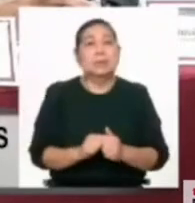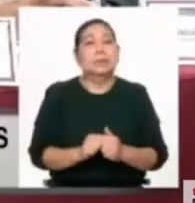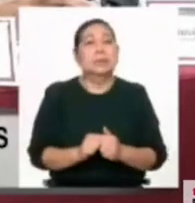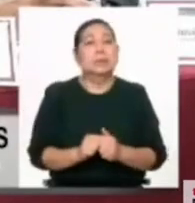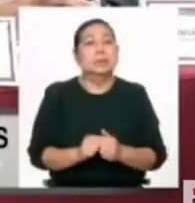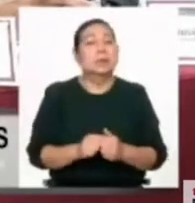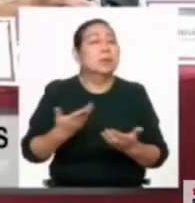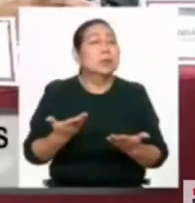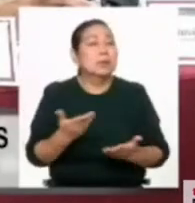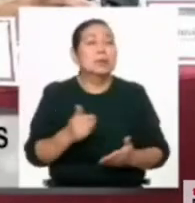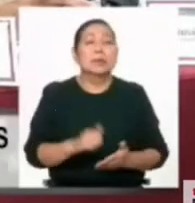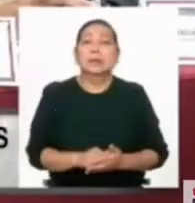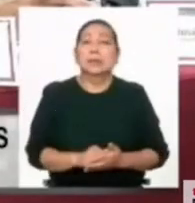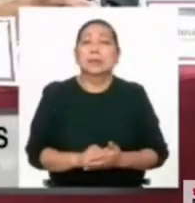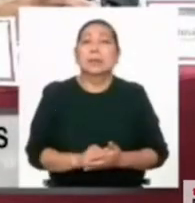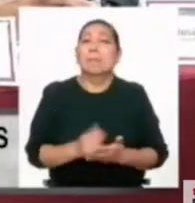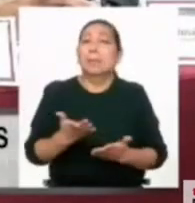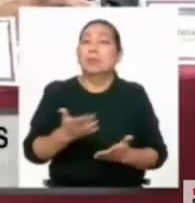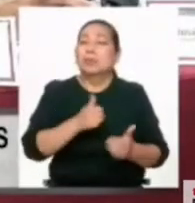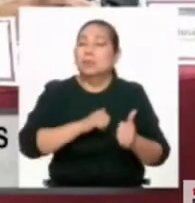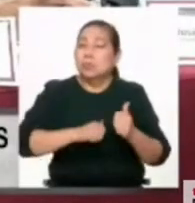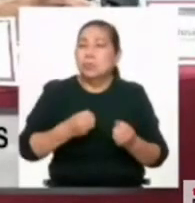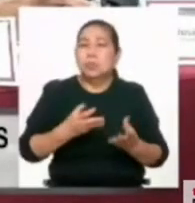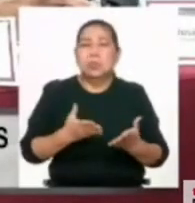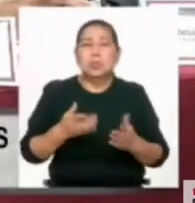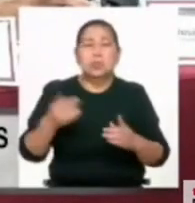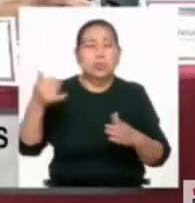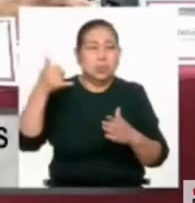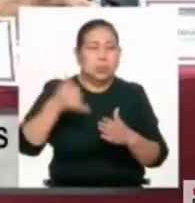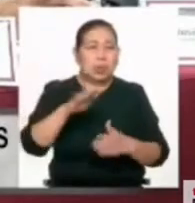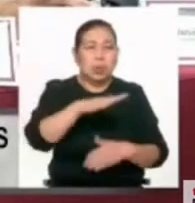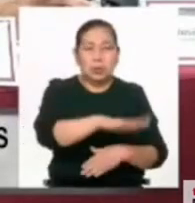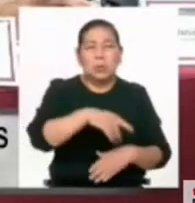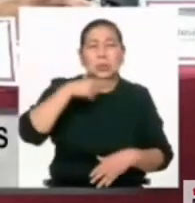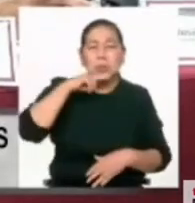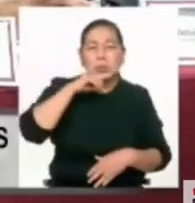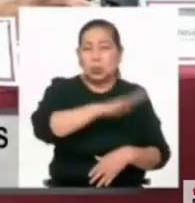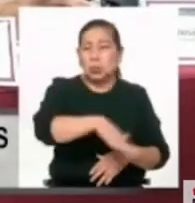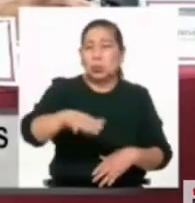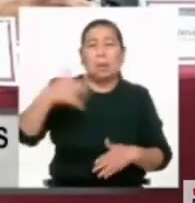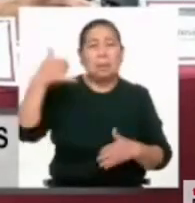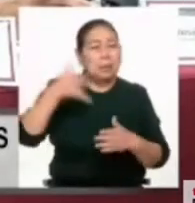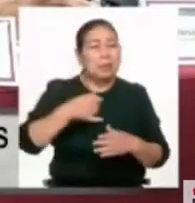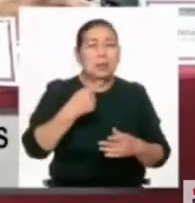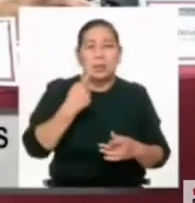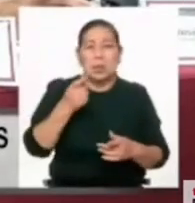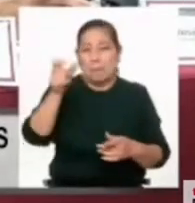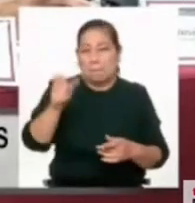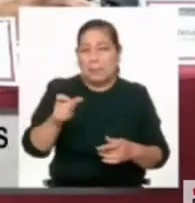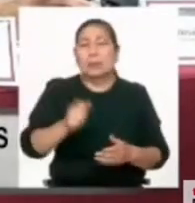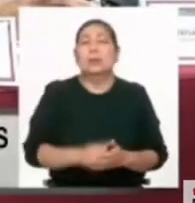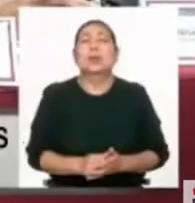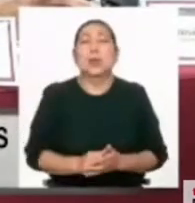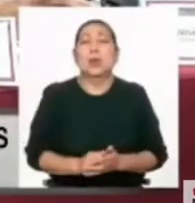había producido la situación de afectación con violación de 10 niñas y que estaba involucrada una